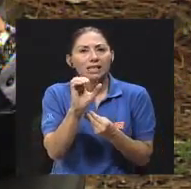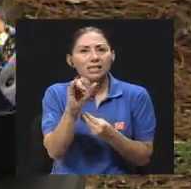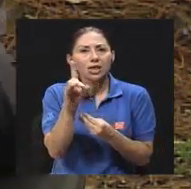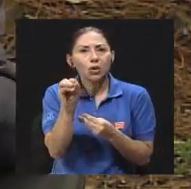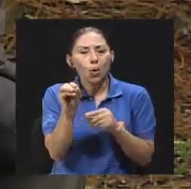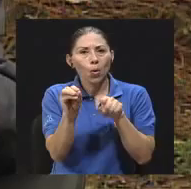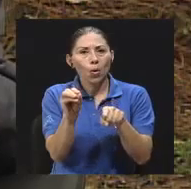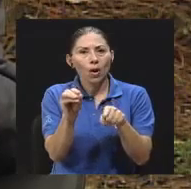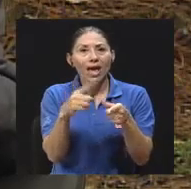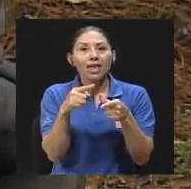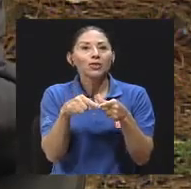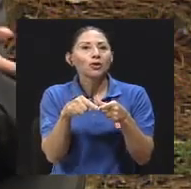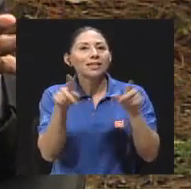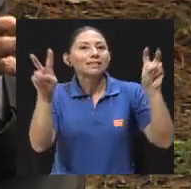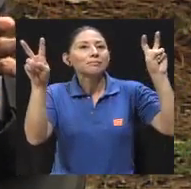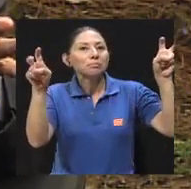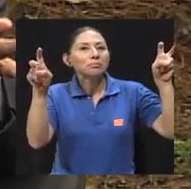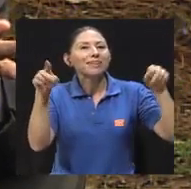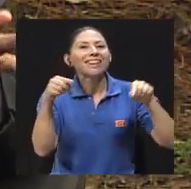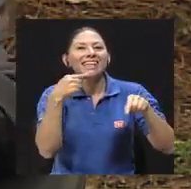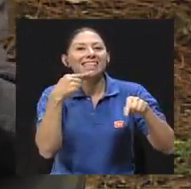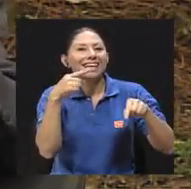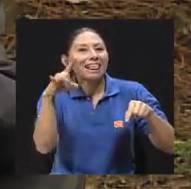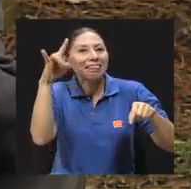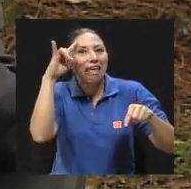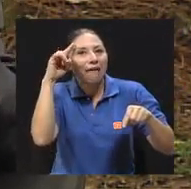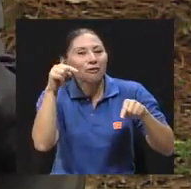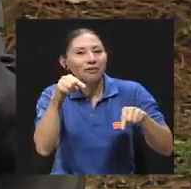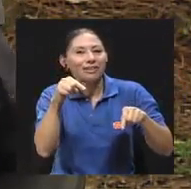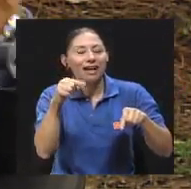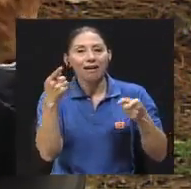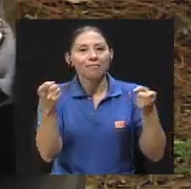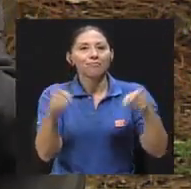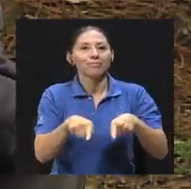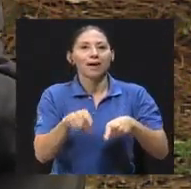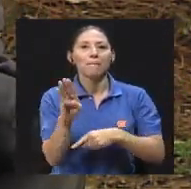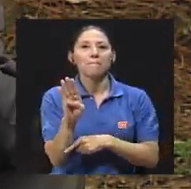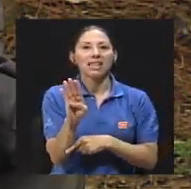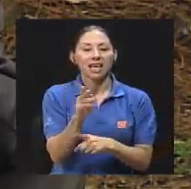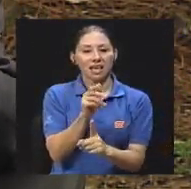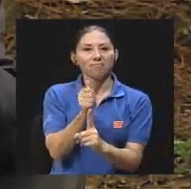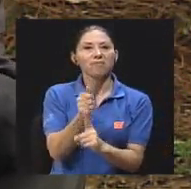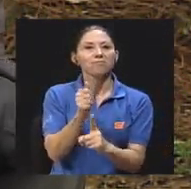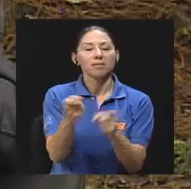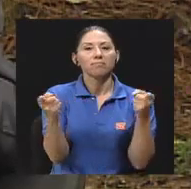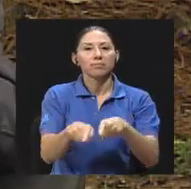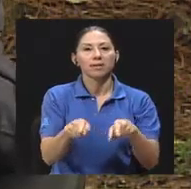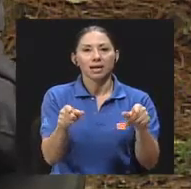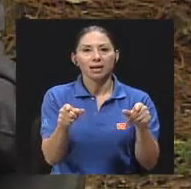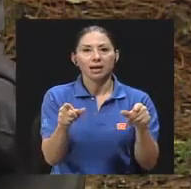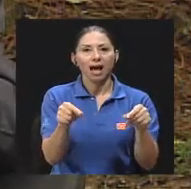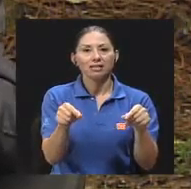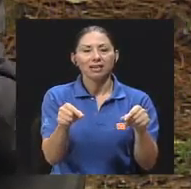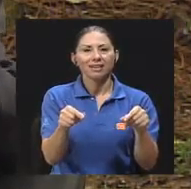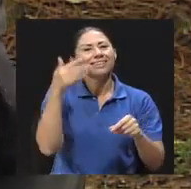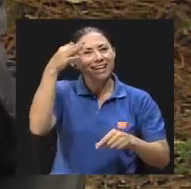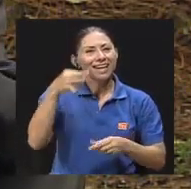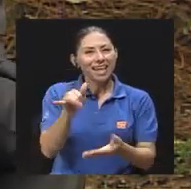la bacteria y dice, este es el diablo de la película. Se creyó que era una bacteria que producía, que por sí misma solita. Pero